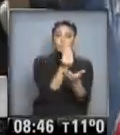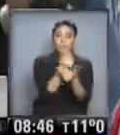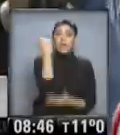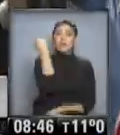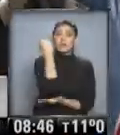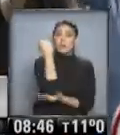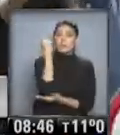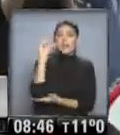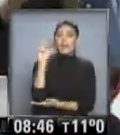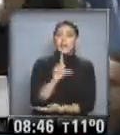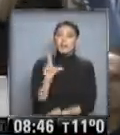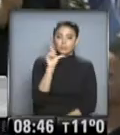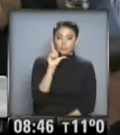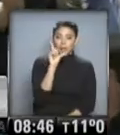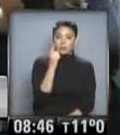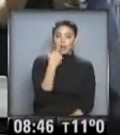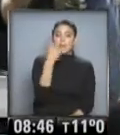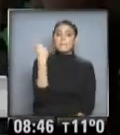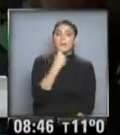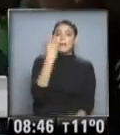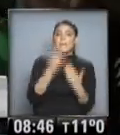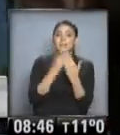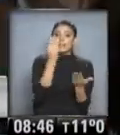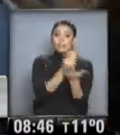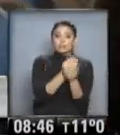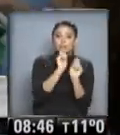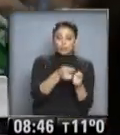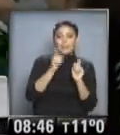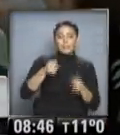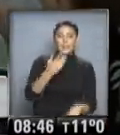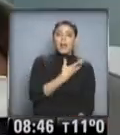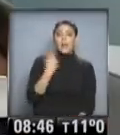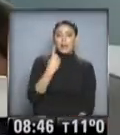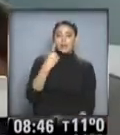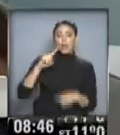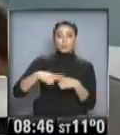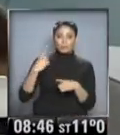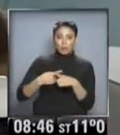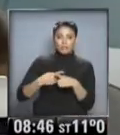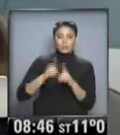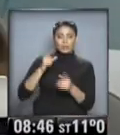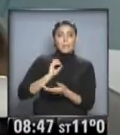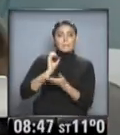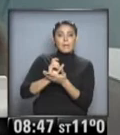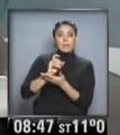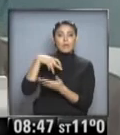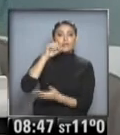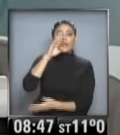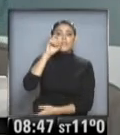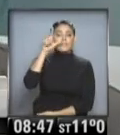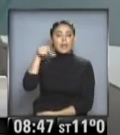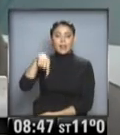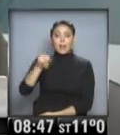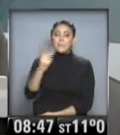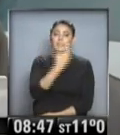economista liberal hazem beblawi como primer ministro y del líder político y premio nobel de la paz mohamed elbaradei como vicepresidente llegó